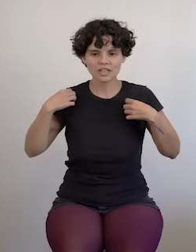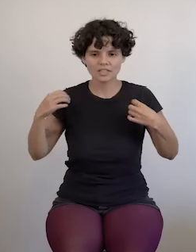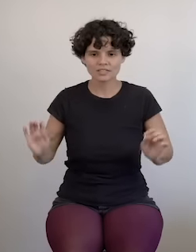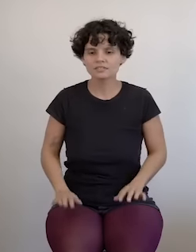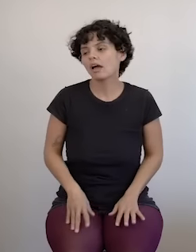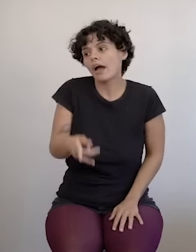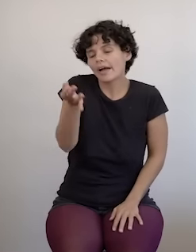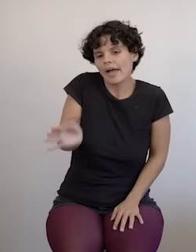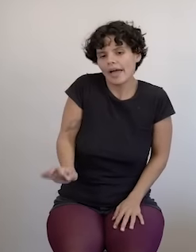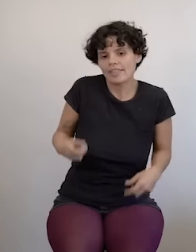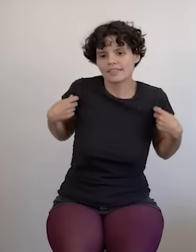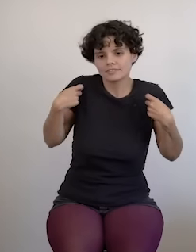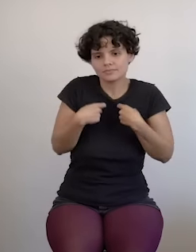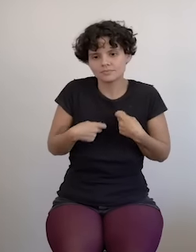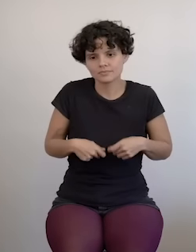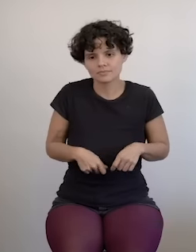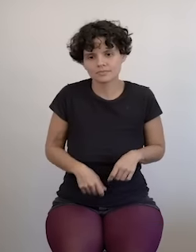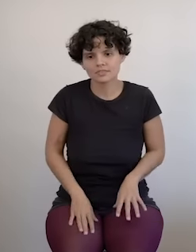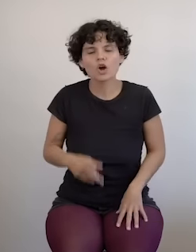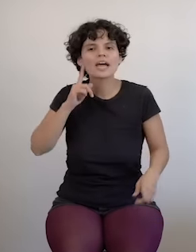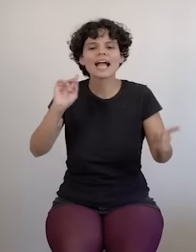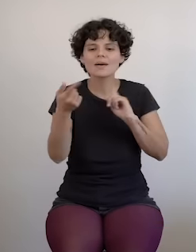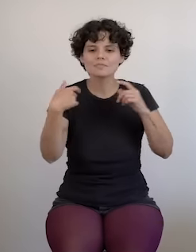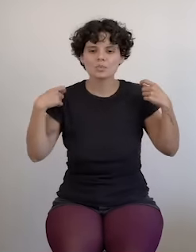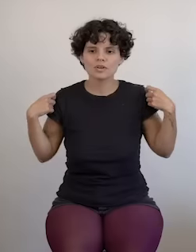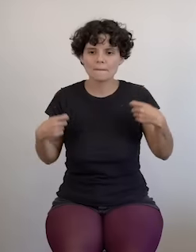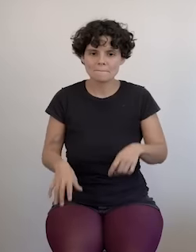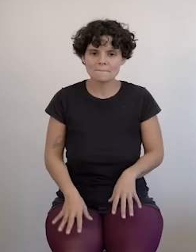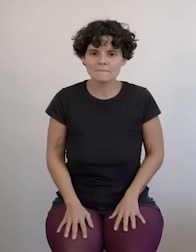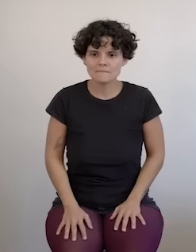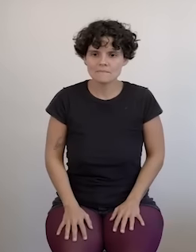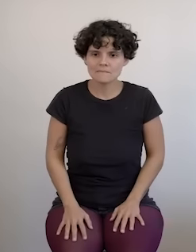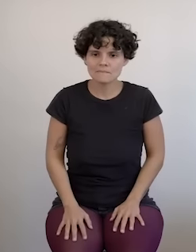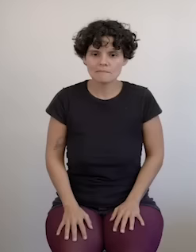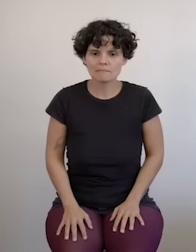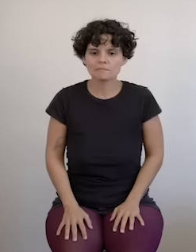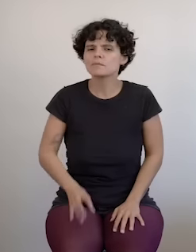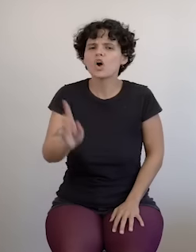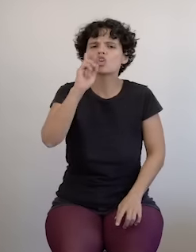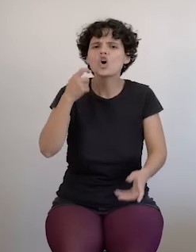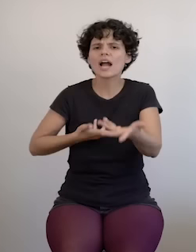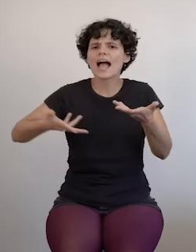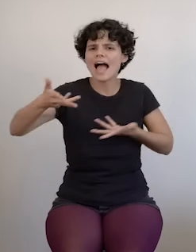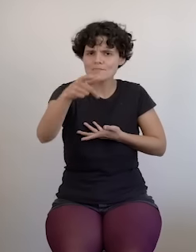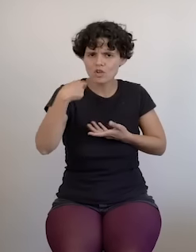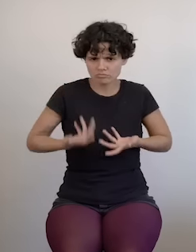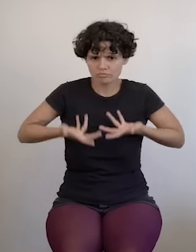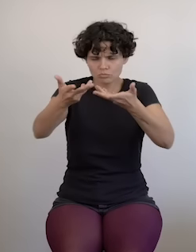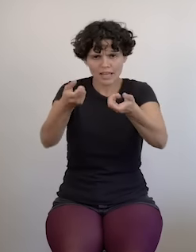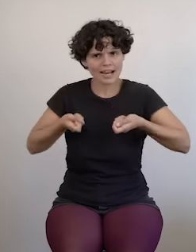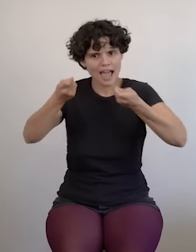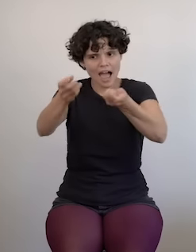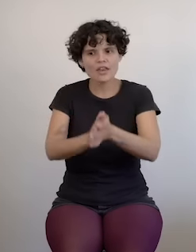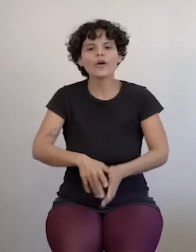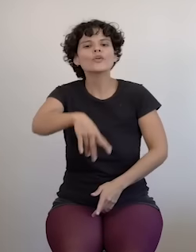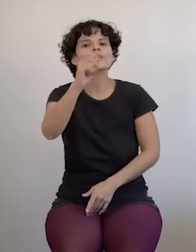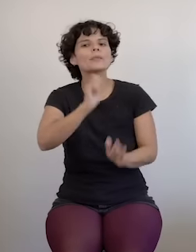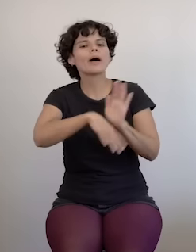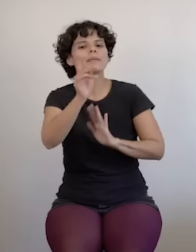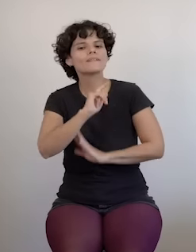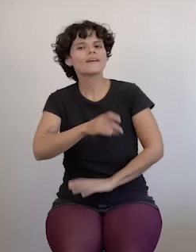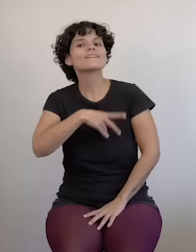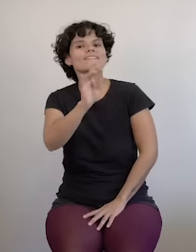queda mejor. Pero ponte tú esta. Pero ponte. No, papito, no, es que no cambie nada. No es el regalo a cambio nada. Acá te más ficha. Oh, sí, te ganando. Ando con la